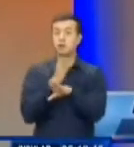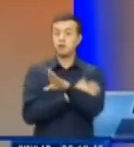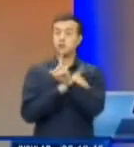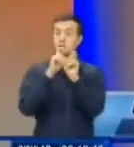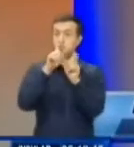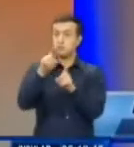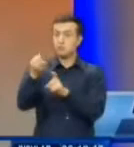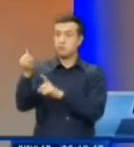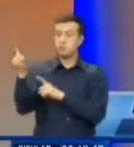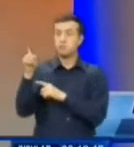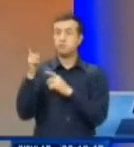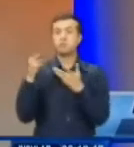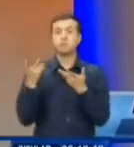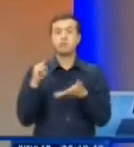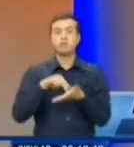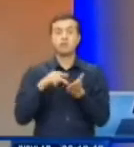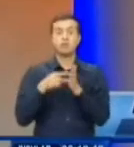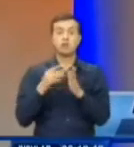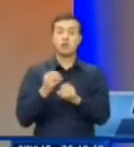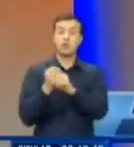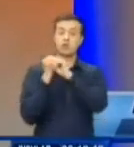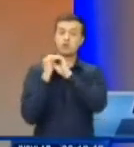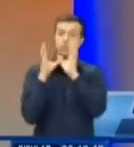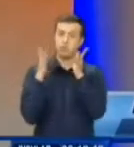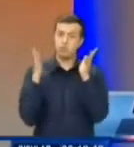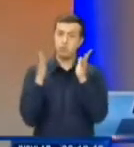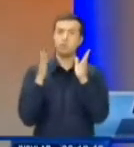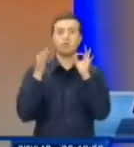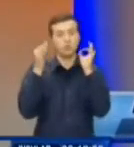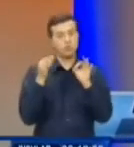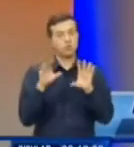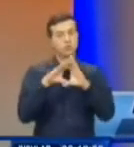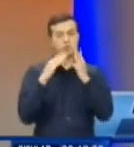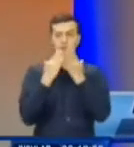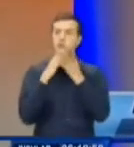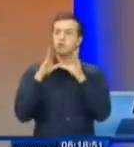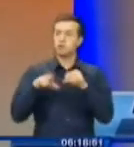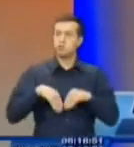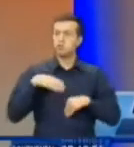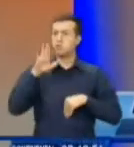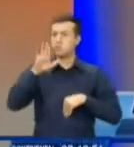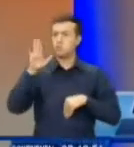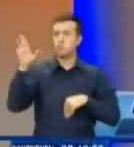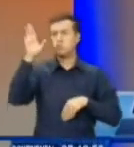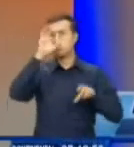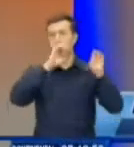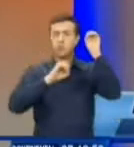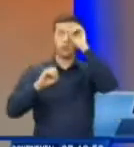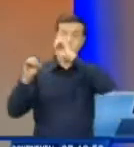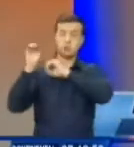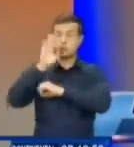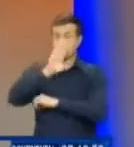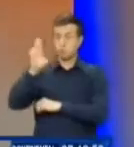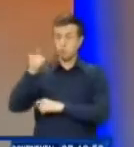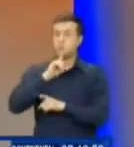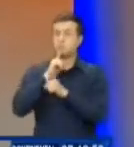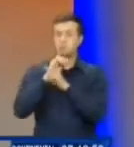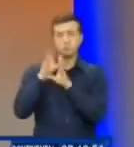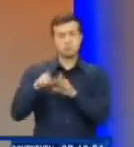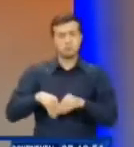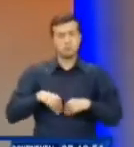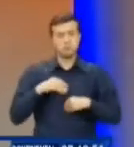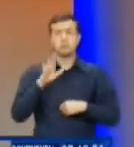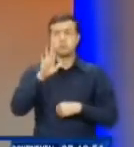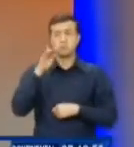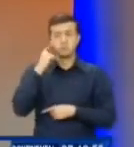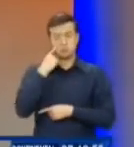y es que no es vinculante sin embargo la comisión ha acogido en su gran mayoría los principios